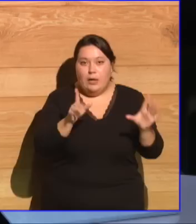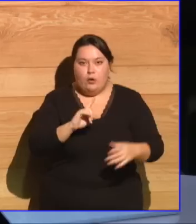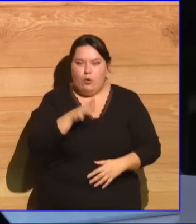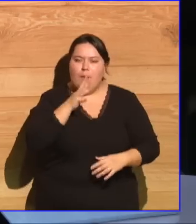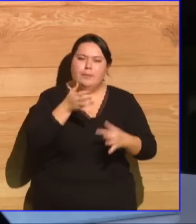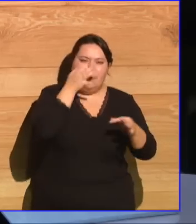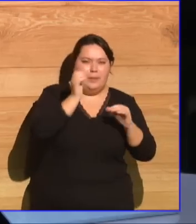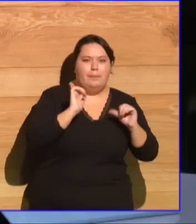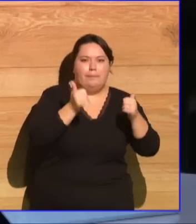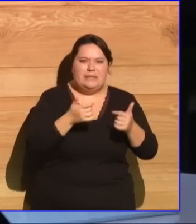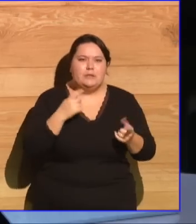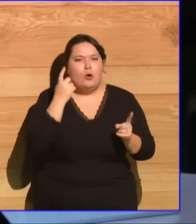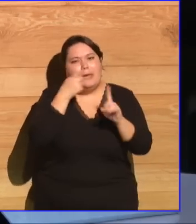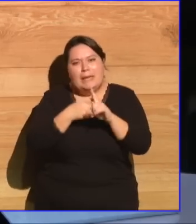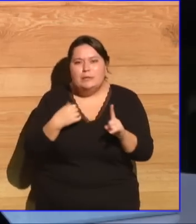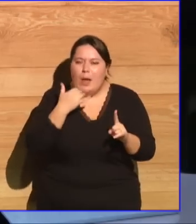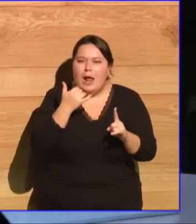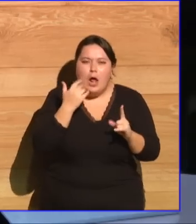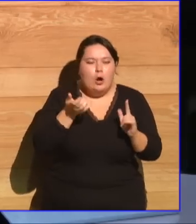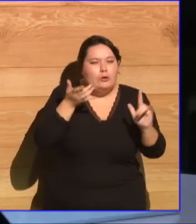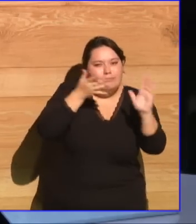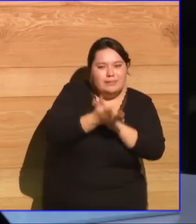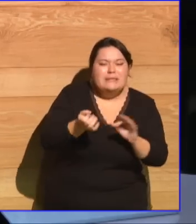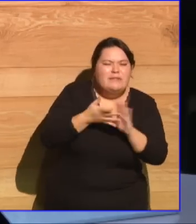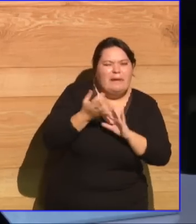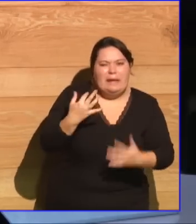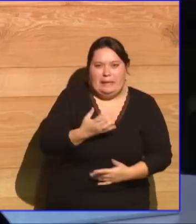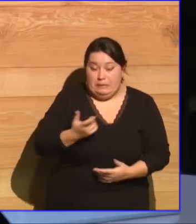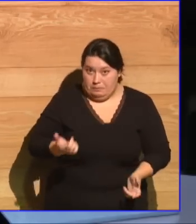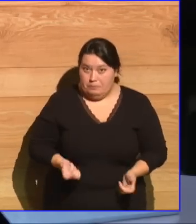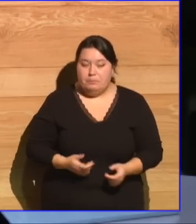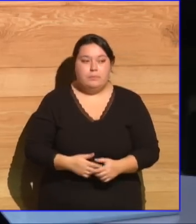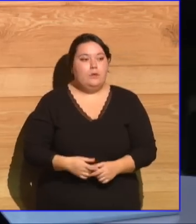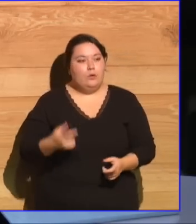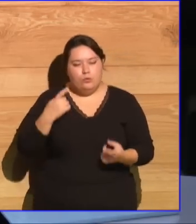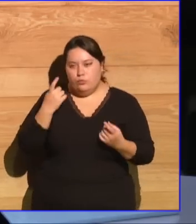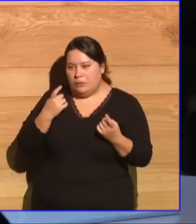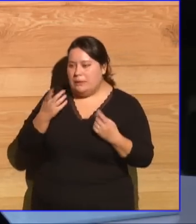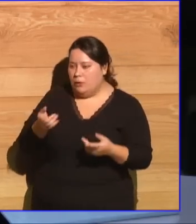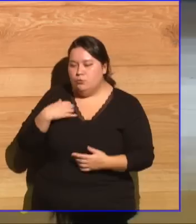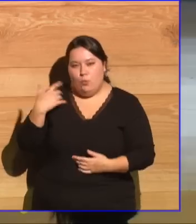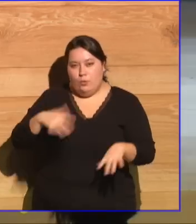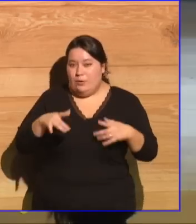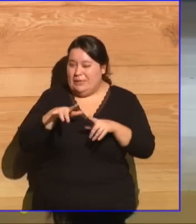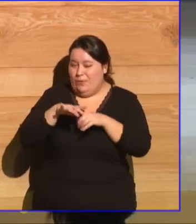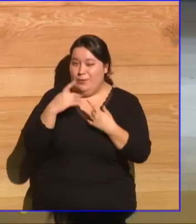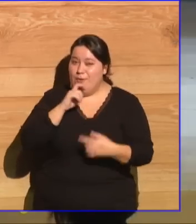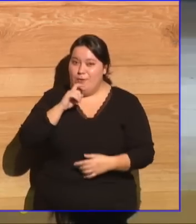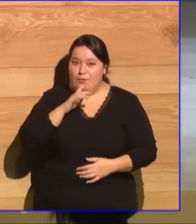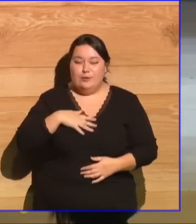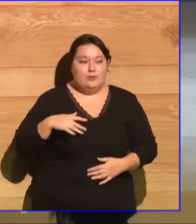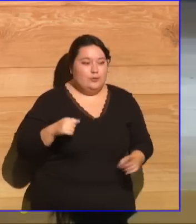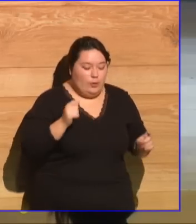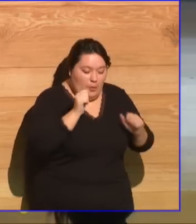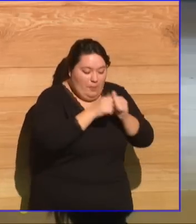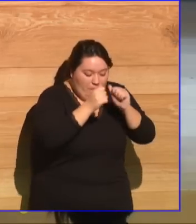a matizar y para tratar de llegar a algún sitio y a ver qué significa, que no trata de ser una... Tú verás, declaración tú has definitiva. entrado en el barro, sal del barro. Yo veo mármol todo el Rodrigo.